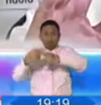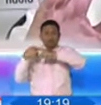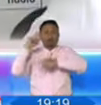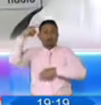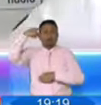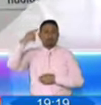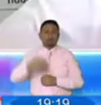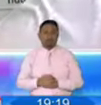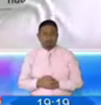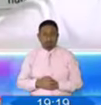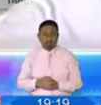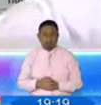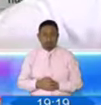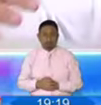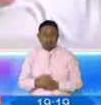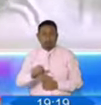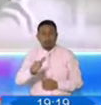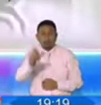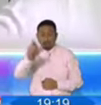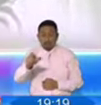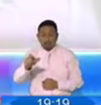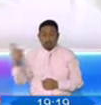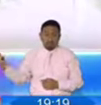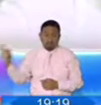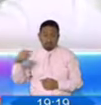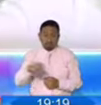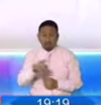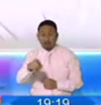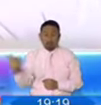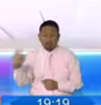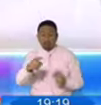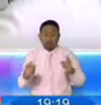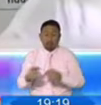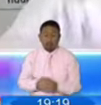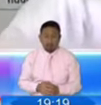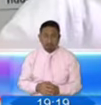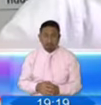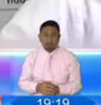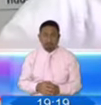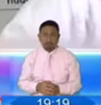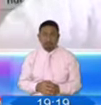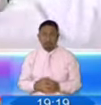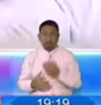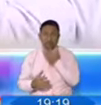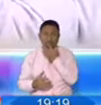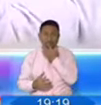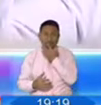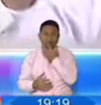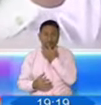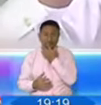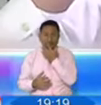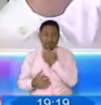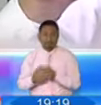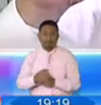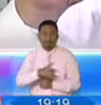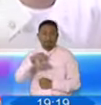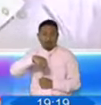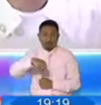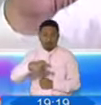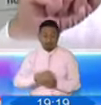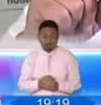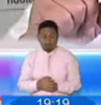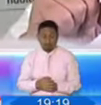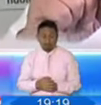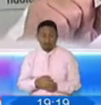gobierno. Personas que venían de otras partes del país, se los llevan allí y le dicen, miren señores, aquí hemos hecho, fíjense bien, un